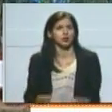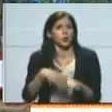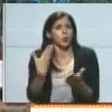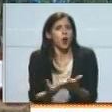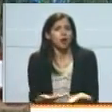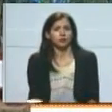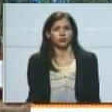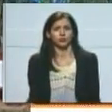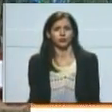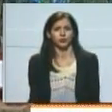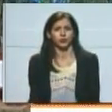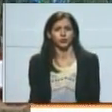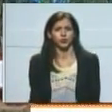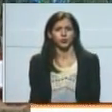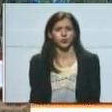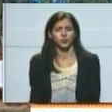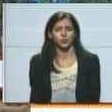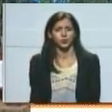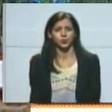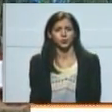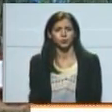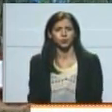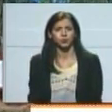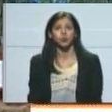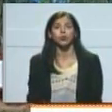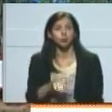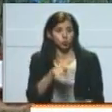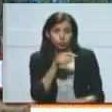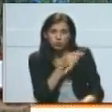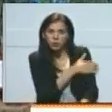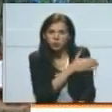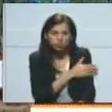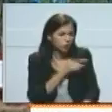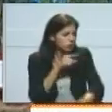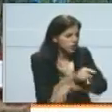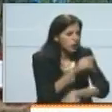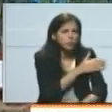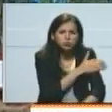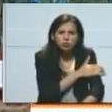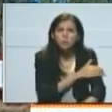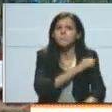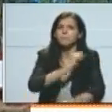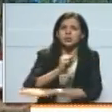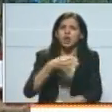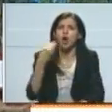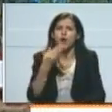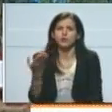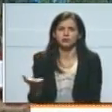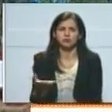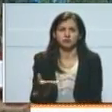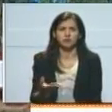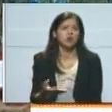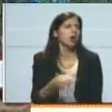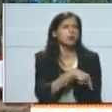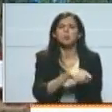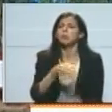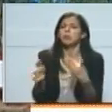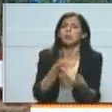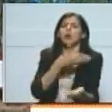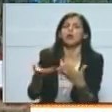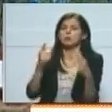¿Hasta cuándo? Ustedes asesinaron a ese niño, señores de la derecha. No les importa absolutamente